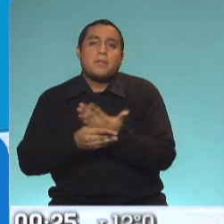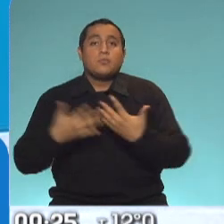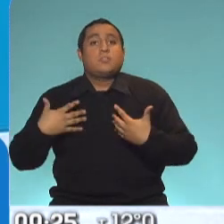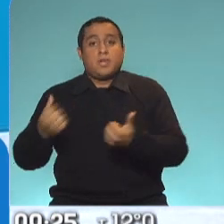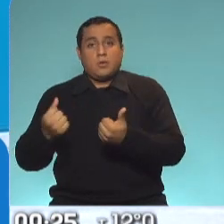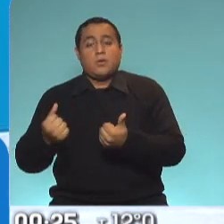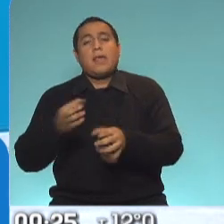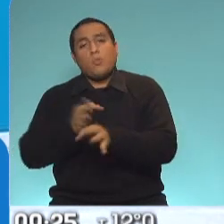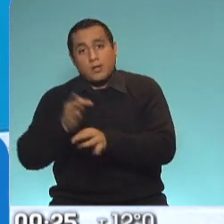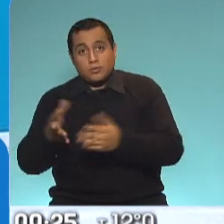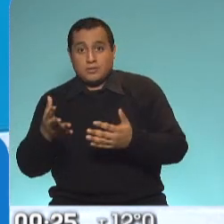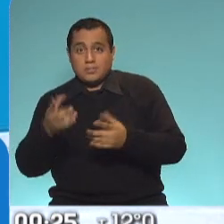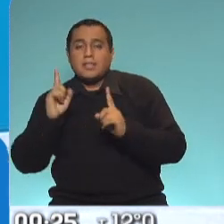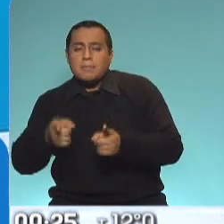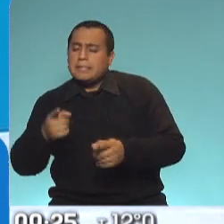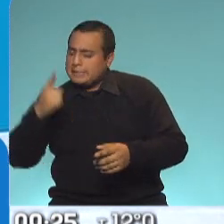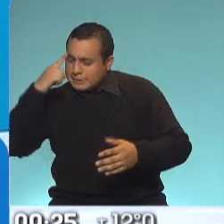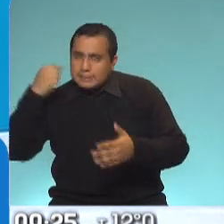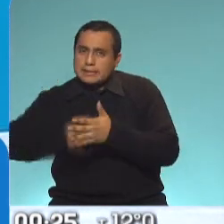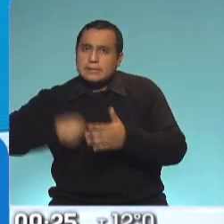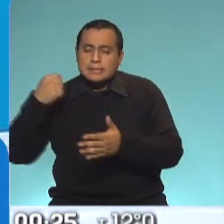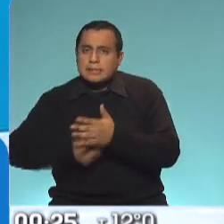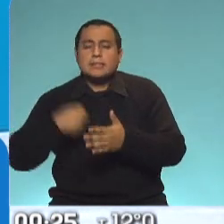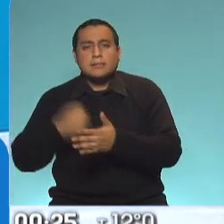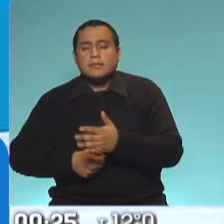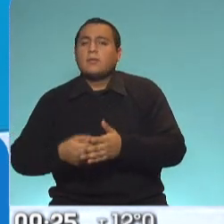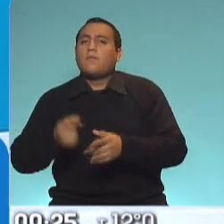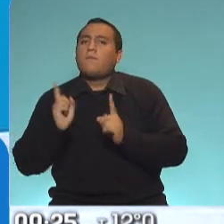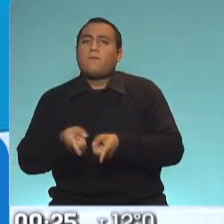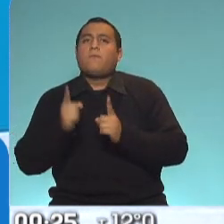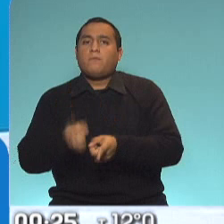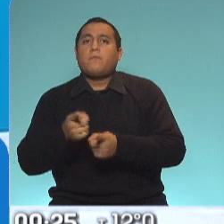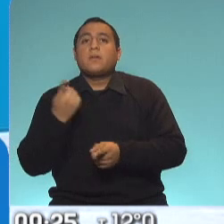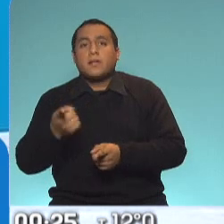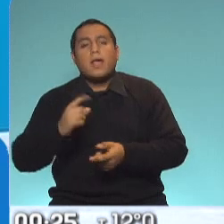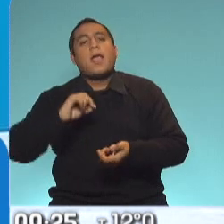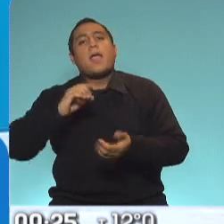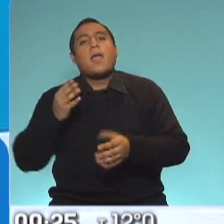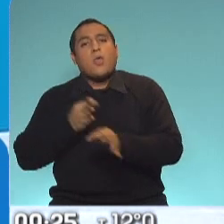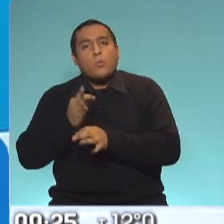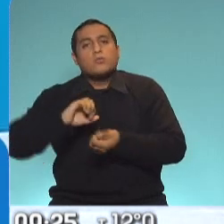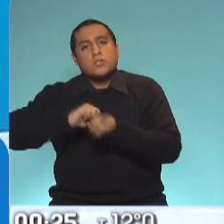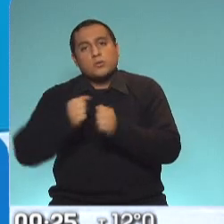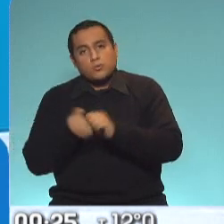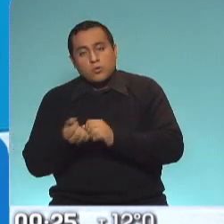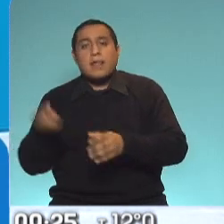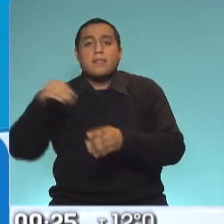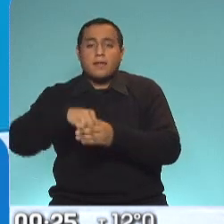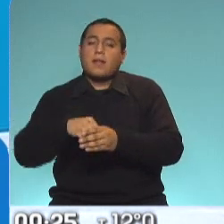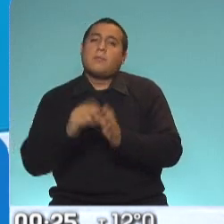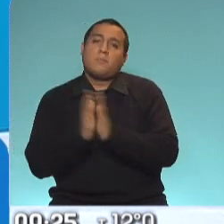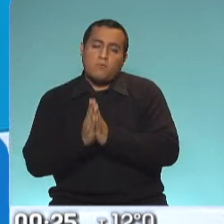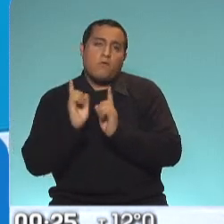Educación que insista en persistir y en insistir en que se haga educación sexual integral, aunque la escuela esté